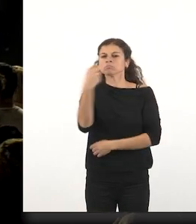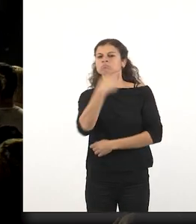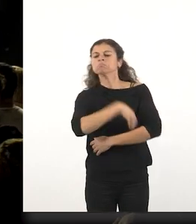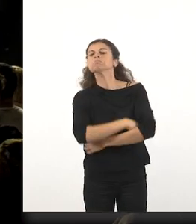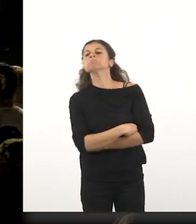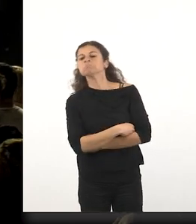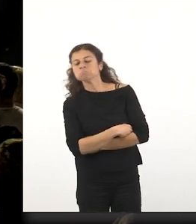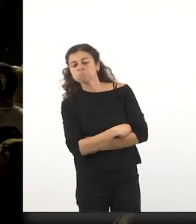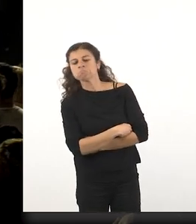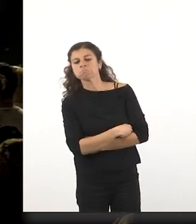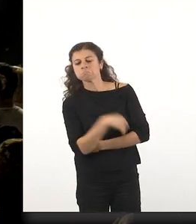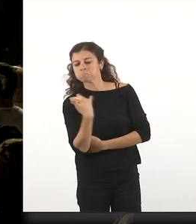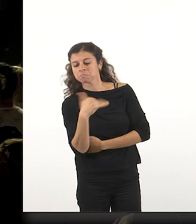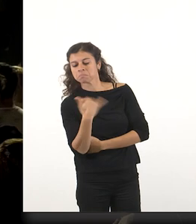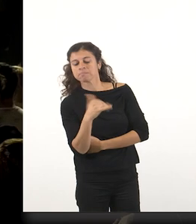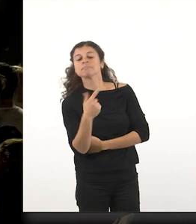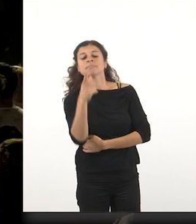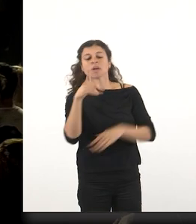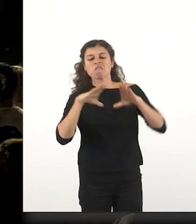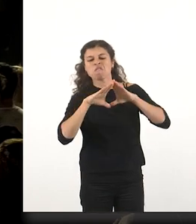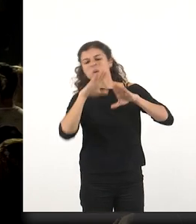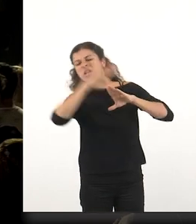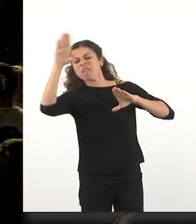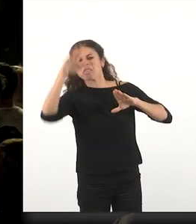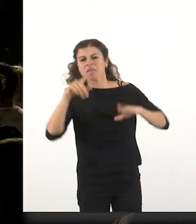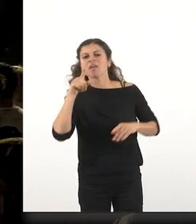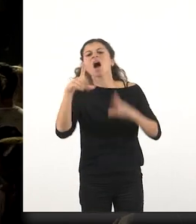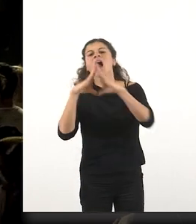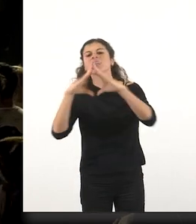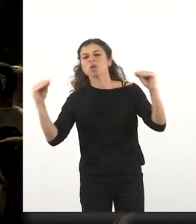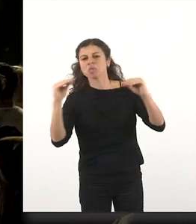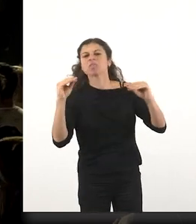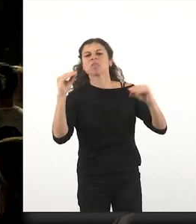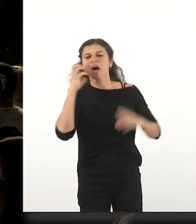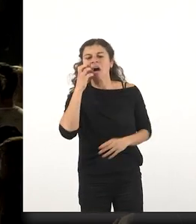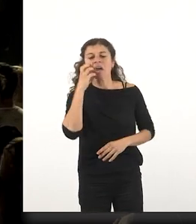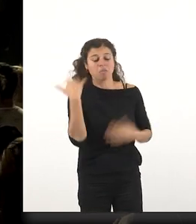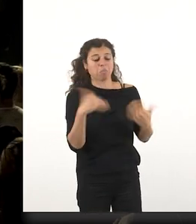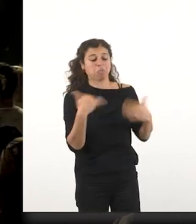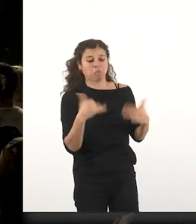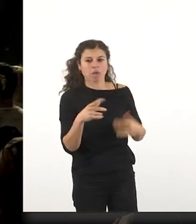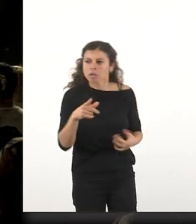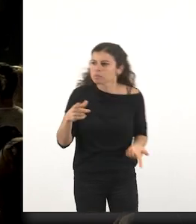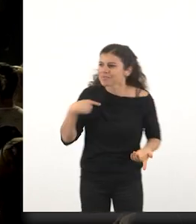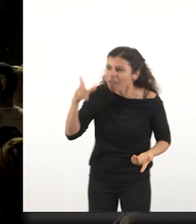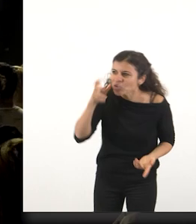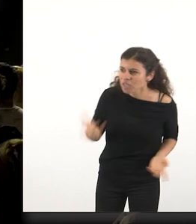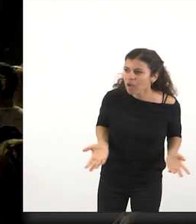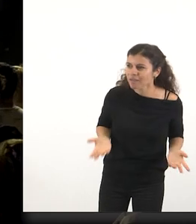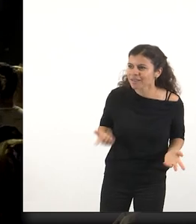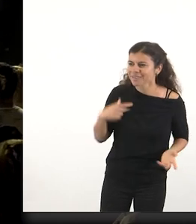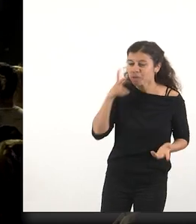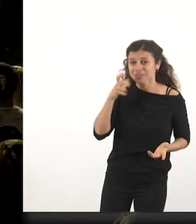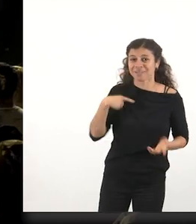Mírala, tronco, mírala. Feminazi y andaluza de Jaén. Es que lo tiene todo, tronco. Digo, chaval, te he escuchado, ¿eh? Para que